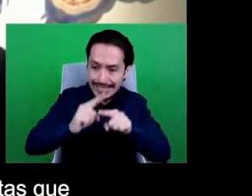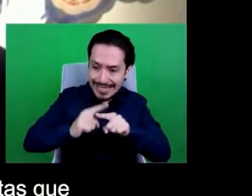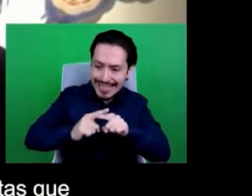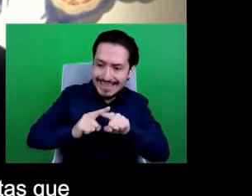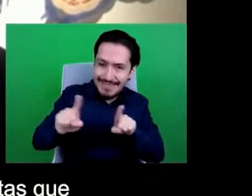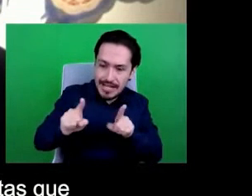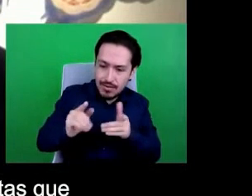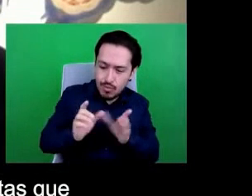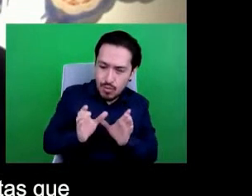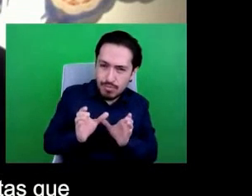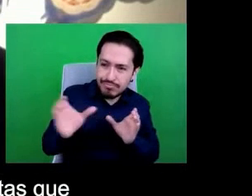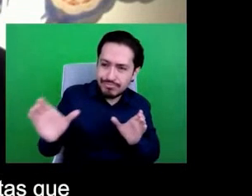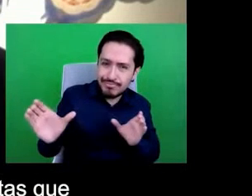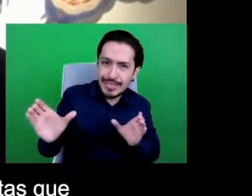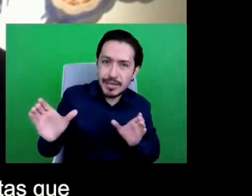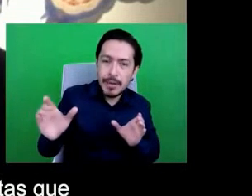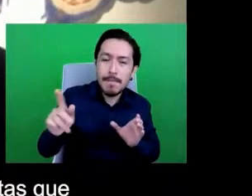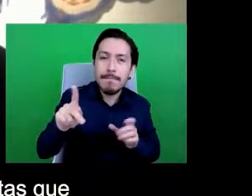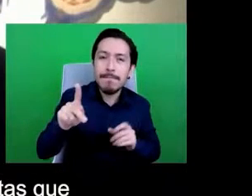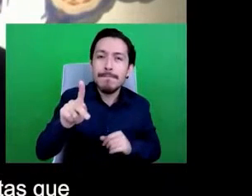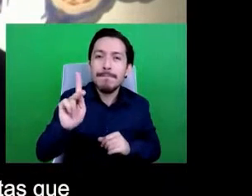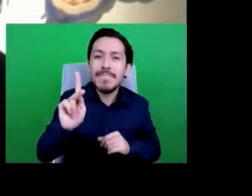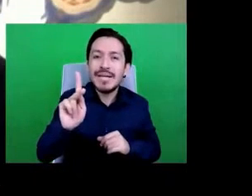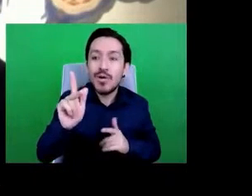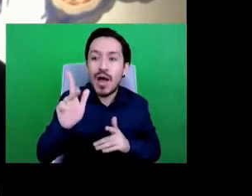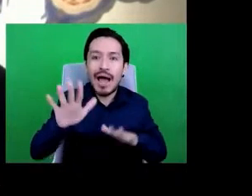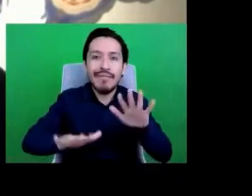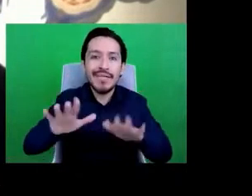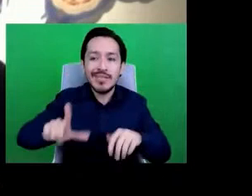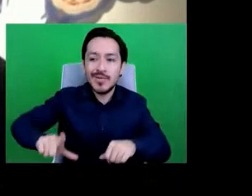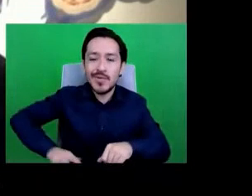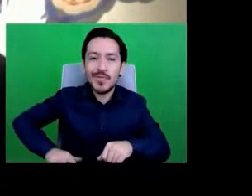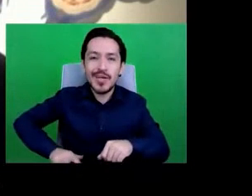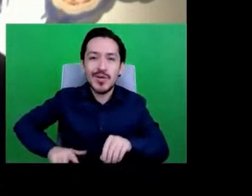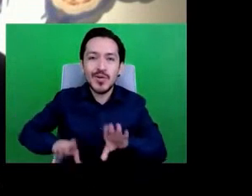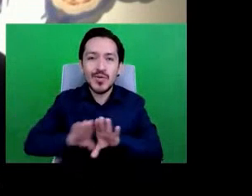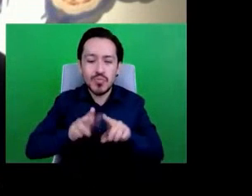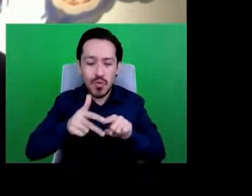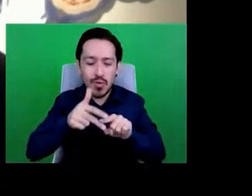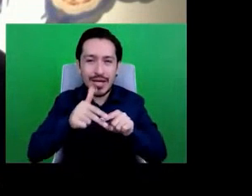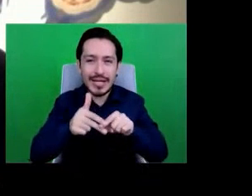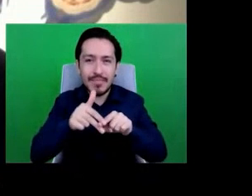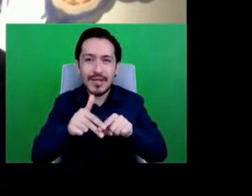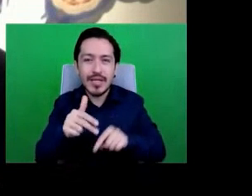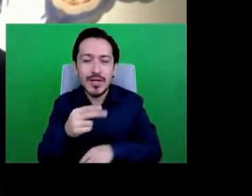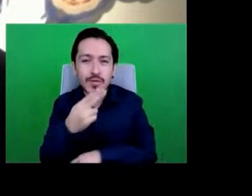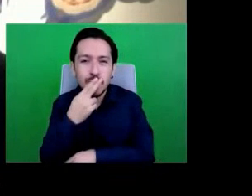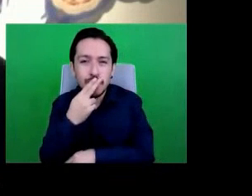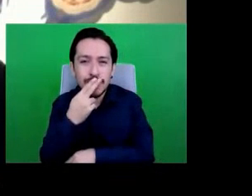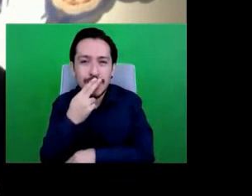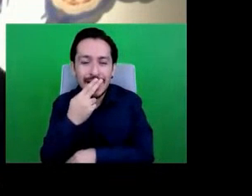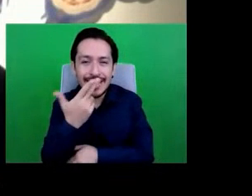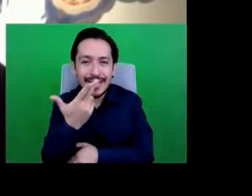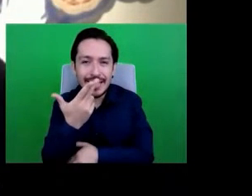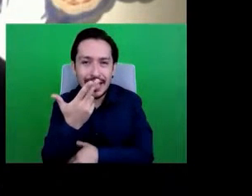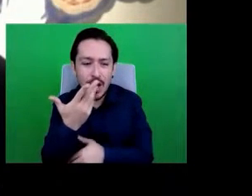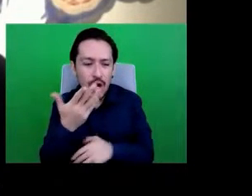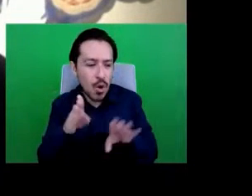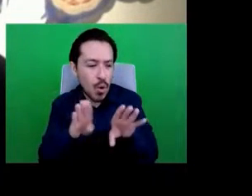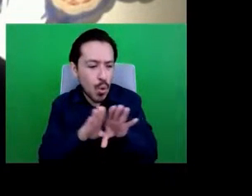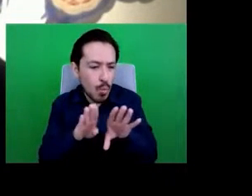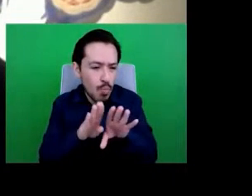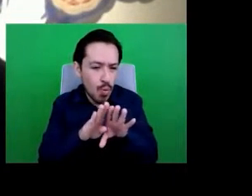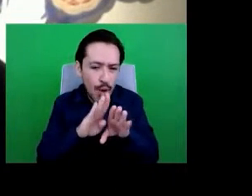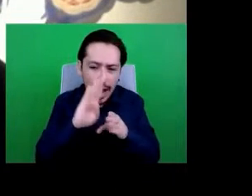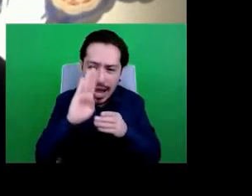en herramientas que pueden utilizar los gobiernos para promover una visión muy particular de cómo quieren que el resto del mundo